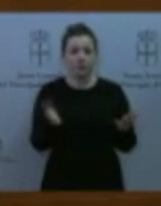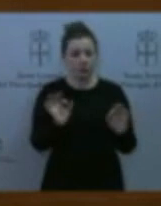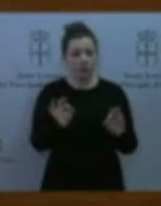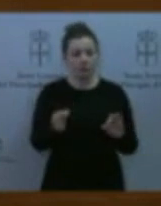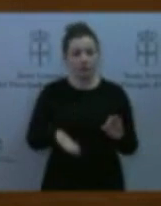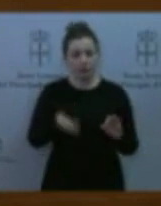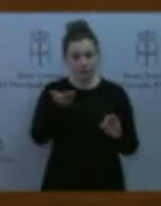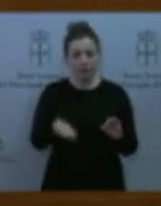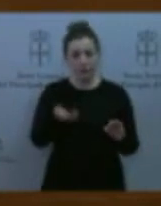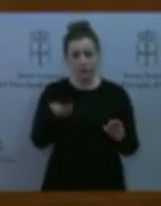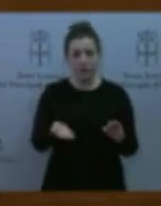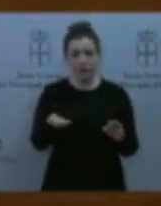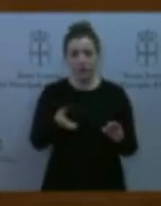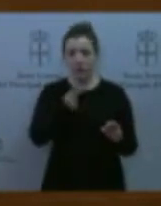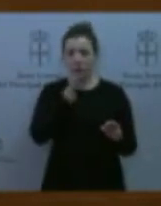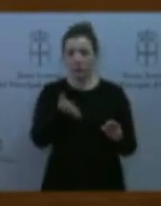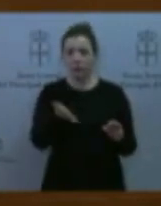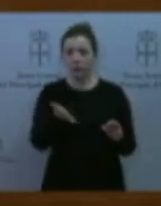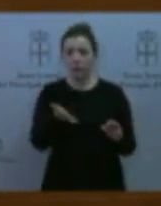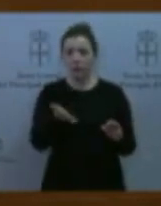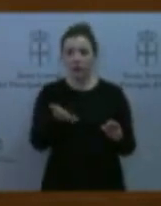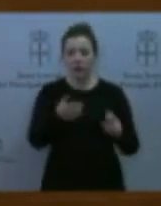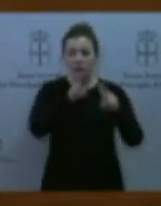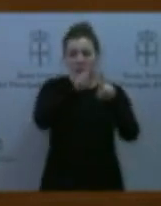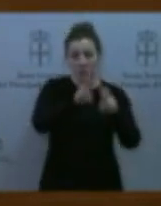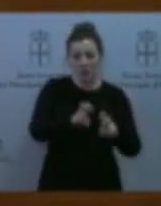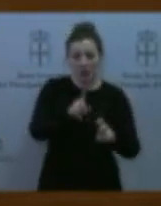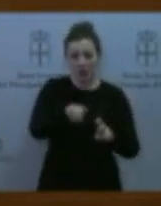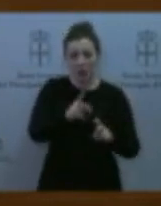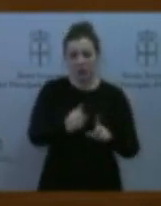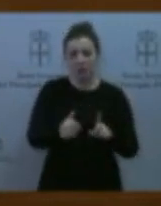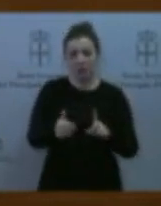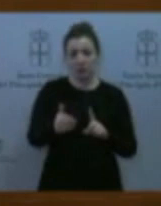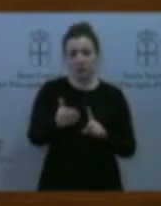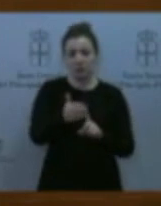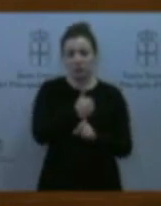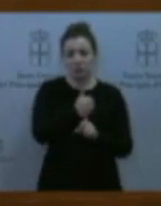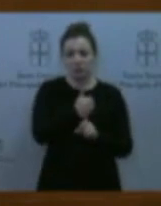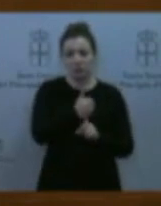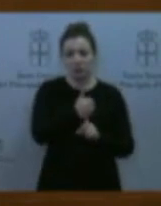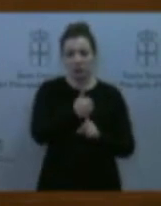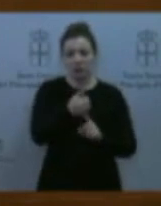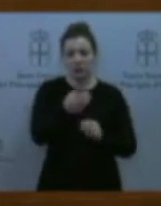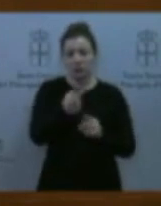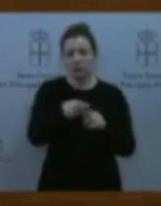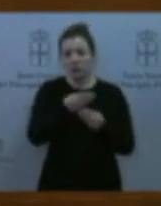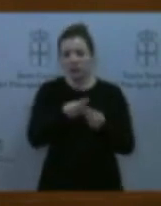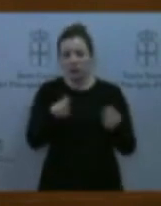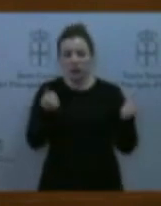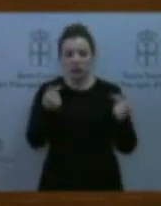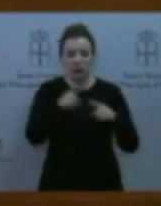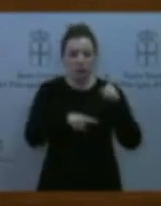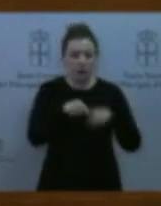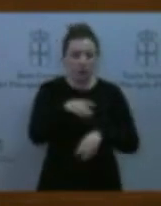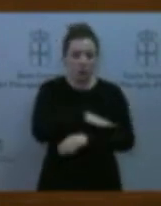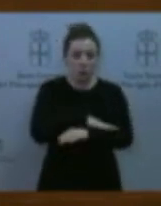porque investigar y localizar desaparecidas va a depender de la voluntad de un Gobierno que, si seguimos